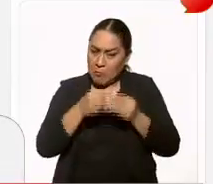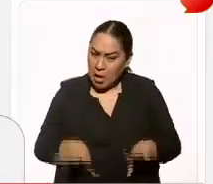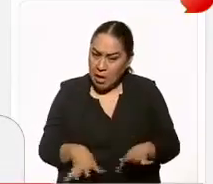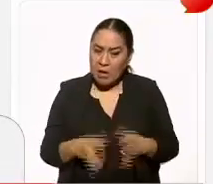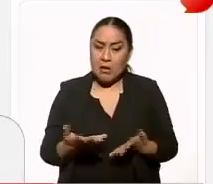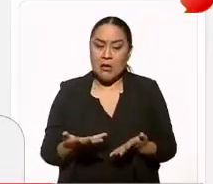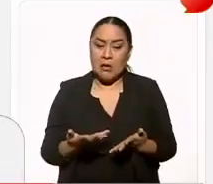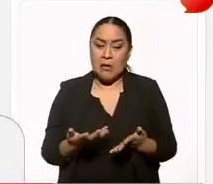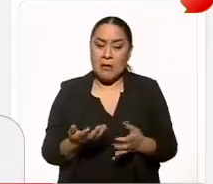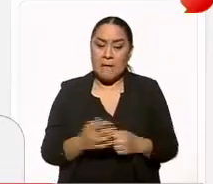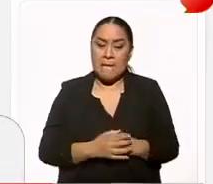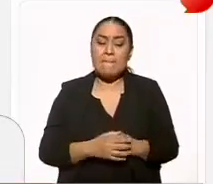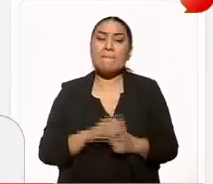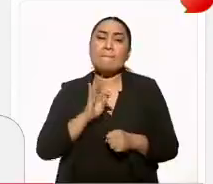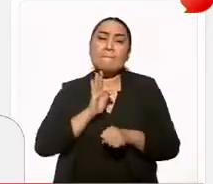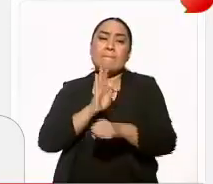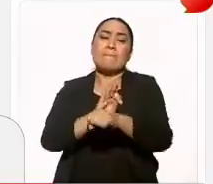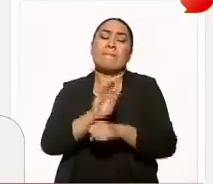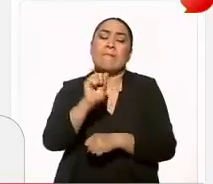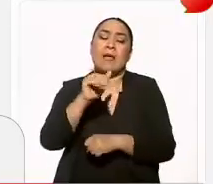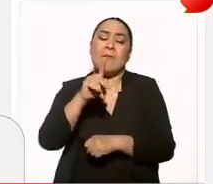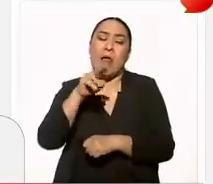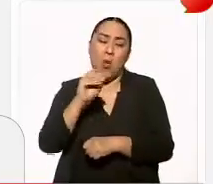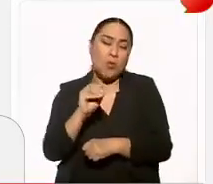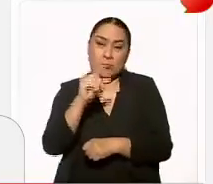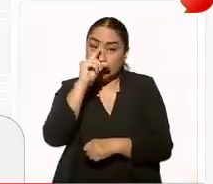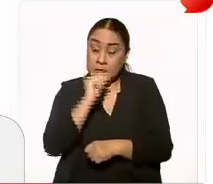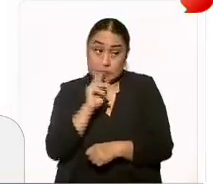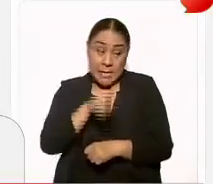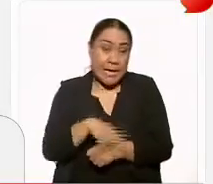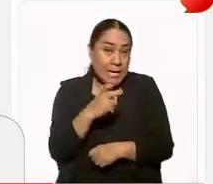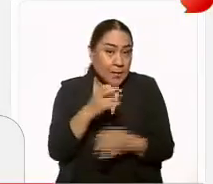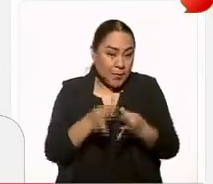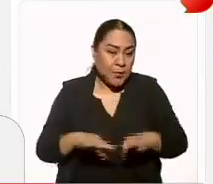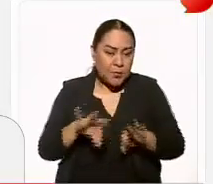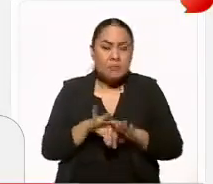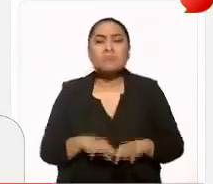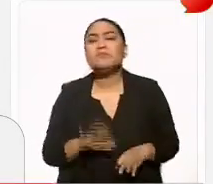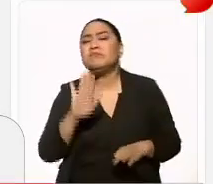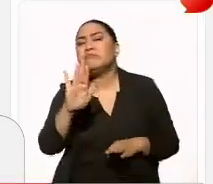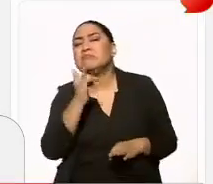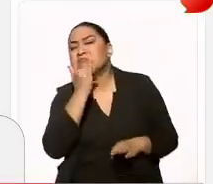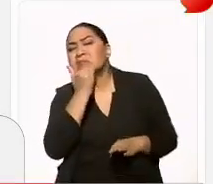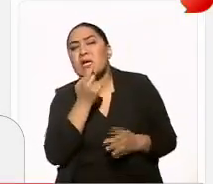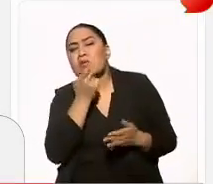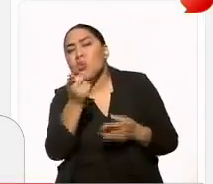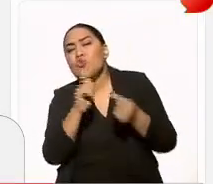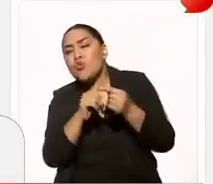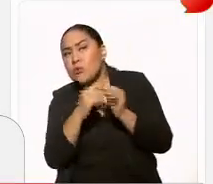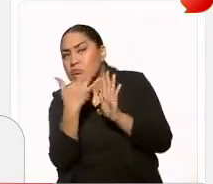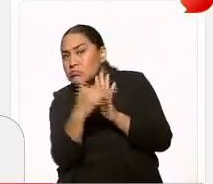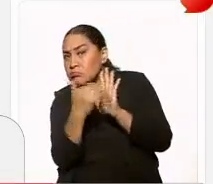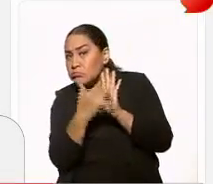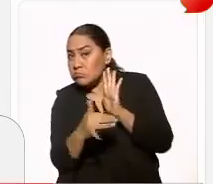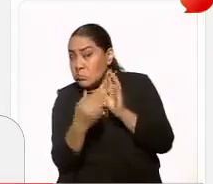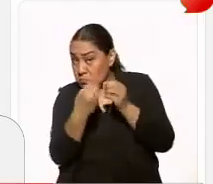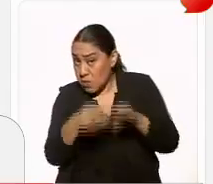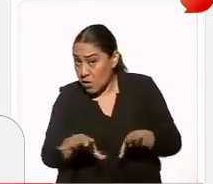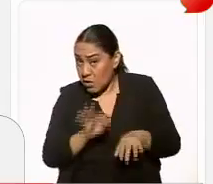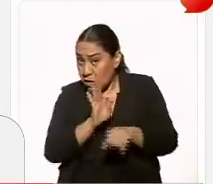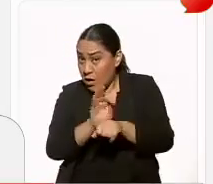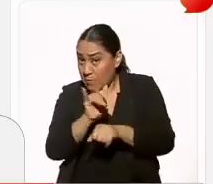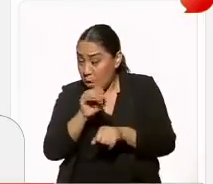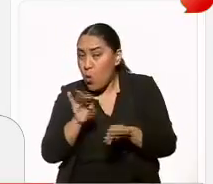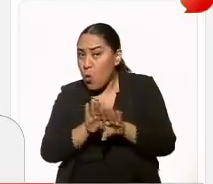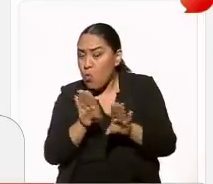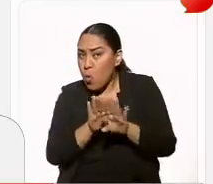pérdida del amparo, que es para nosotros tan importante. ¿En qué punto dice eso de la reforma? ¿Se van a perder los amparos o